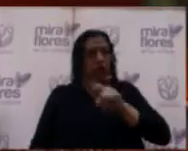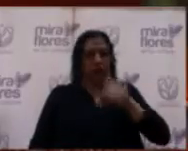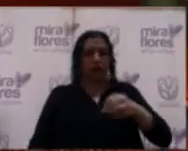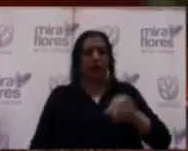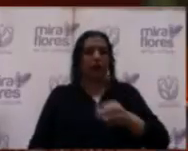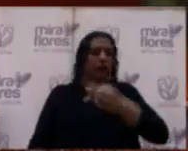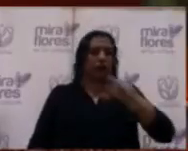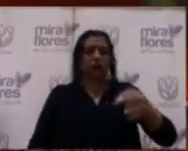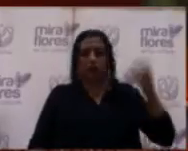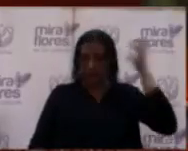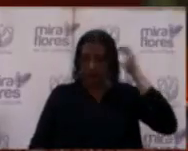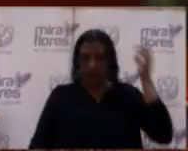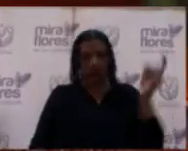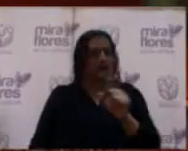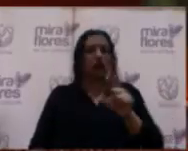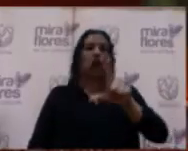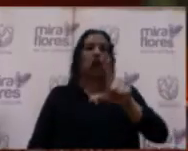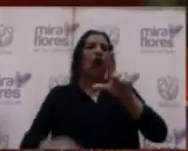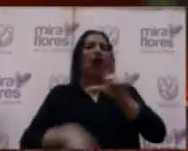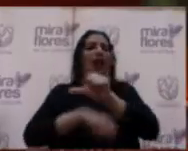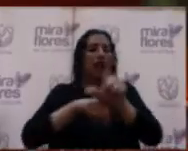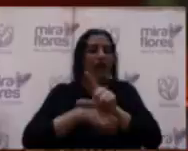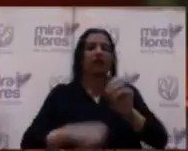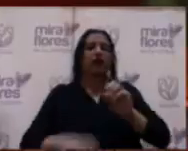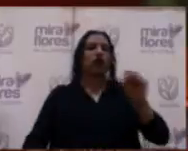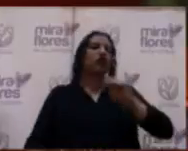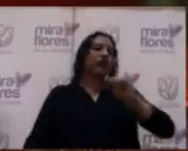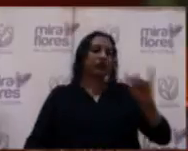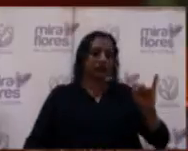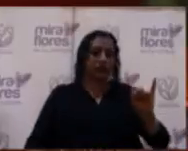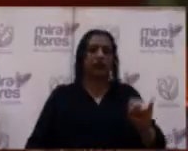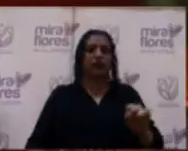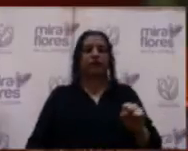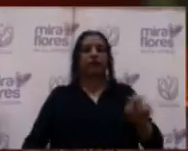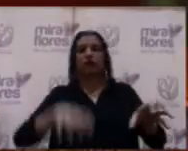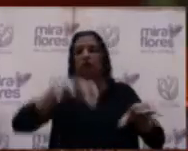Miraflores y no Lince o San Isidro, que son las otras dos jurisdicciones